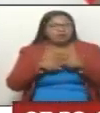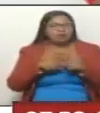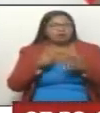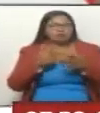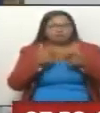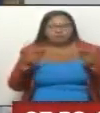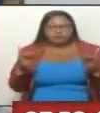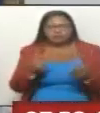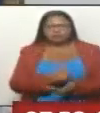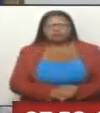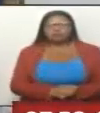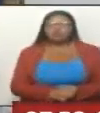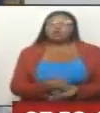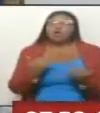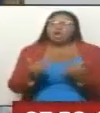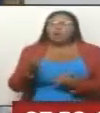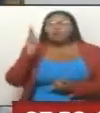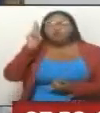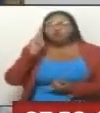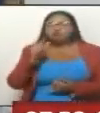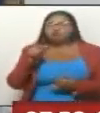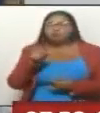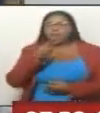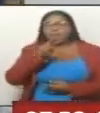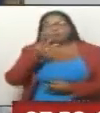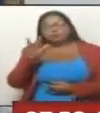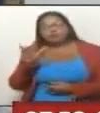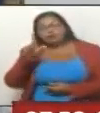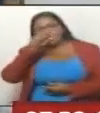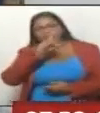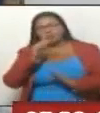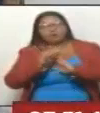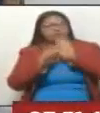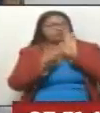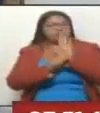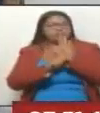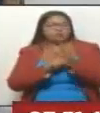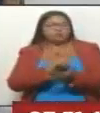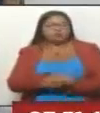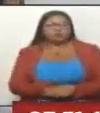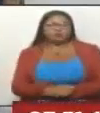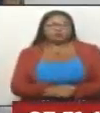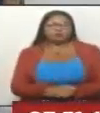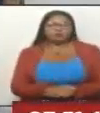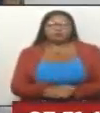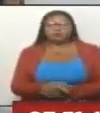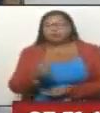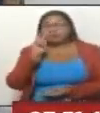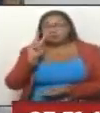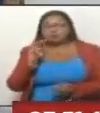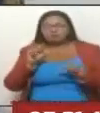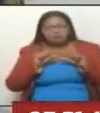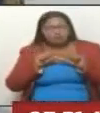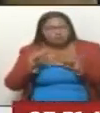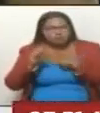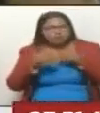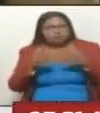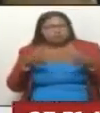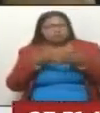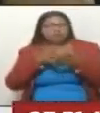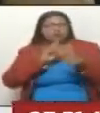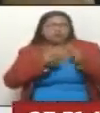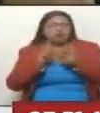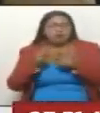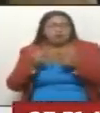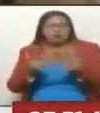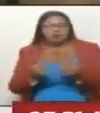sociales en general. Ahora, profesor, sin embargo, a estos 23 años de la Constitución, aún continúan algunos sectores enemigos de la